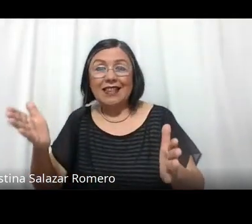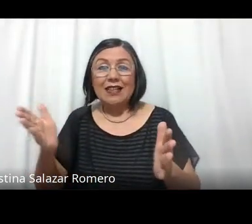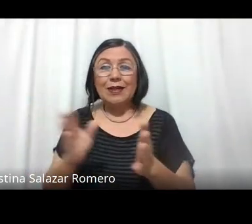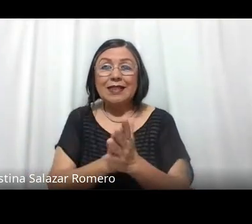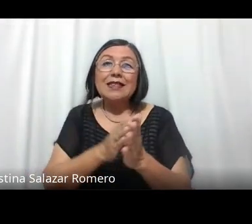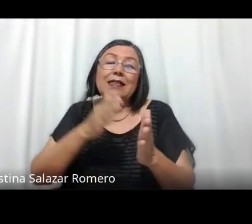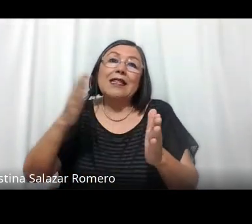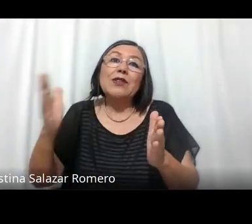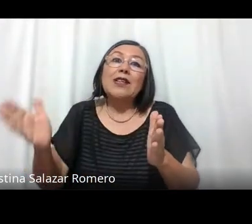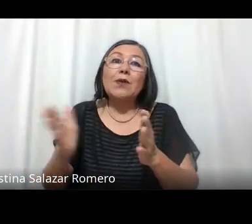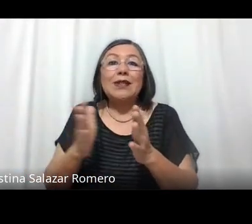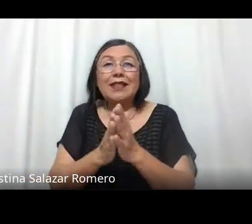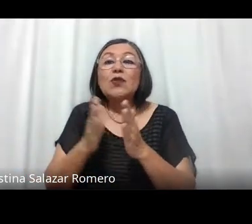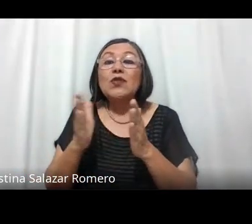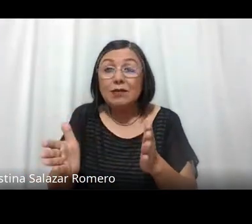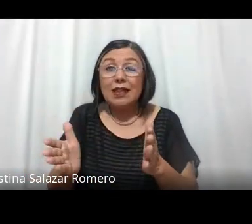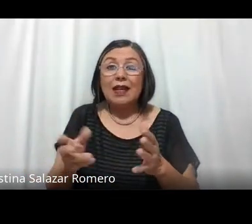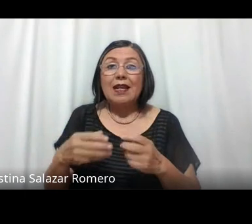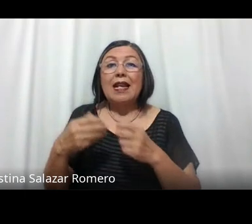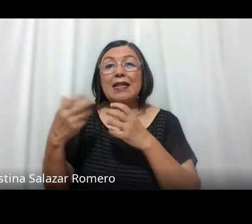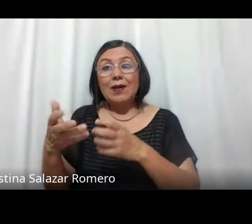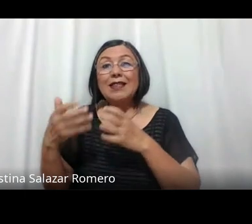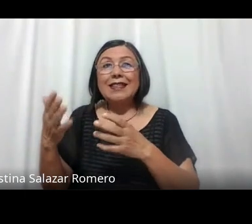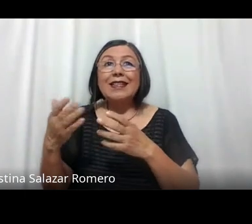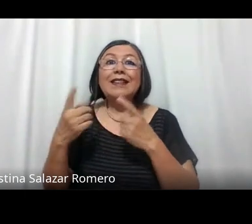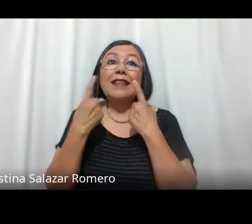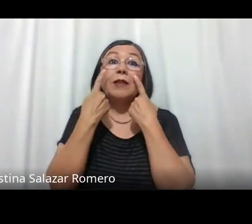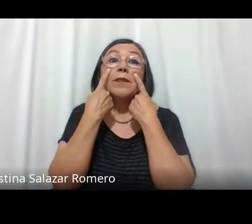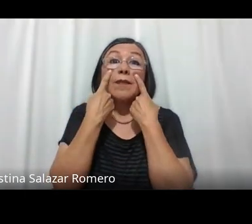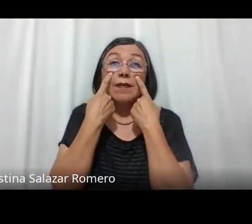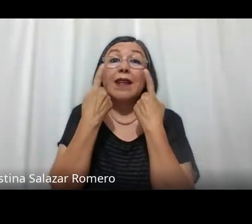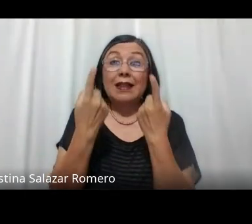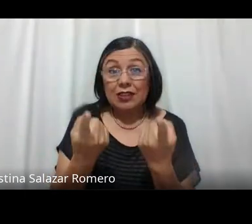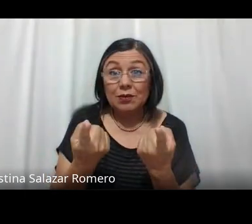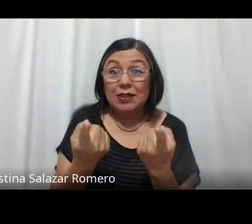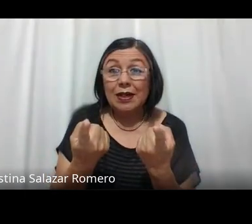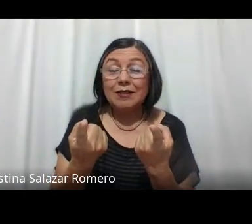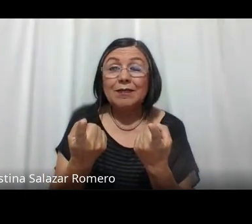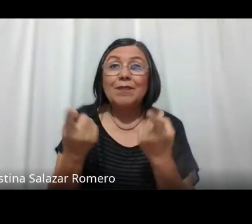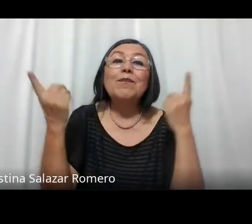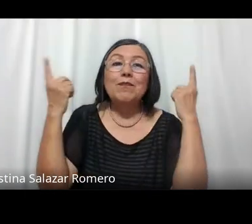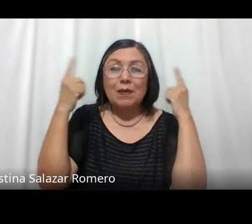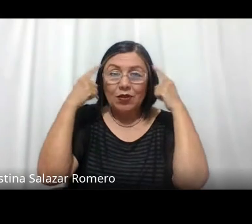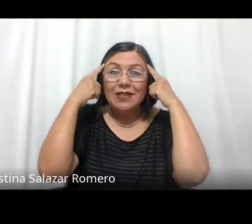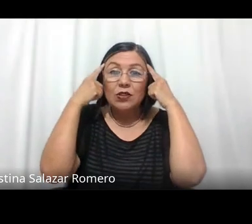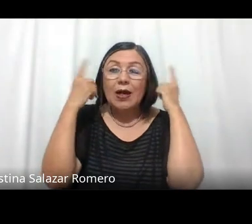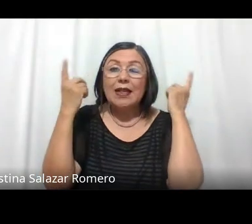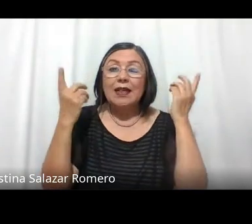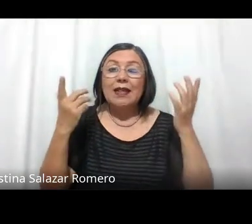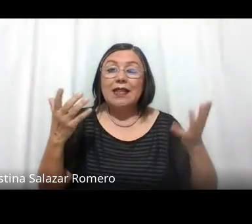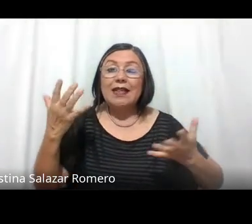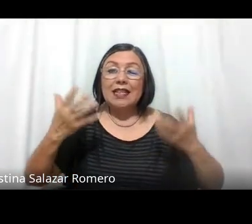diferencia de la lengua de señas. Tendríamos que ver cuál sería su símil. La lengua de señas requiere atención visual, memoria